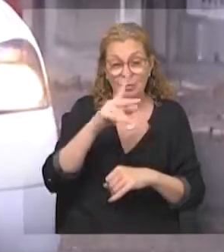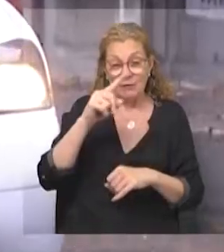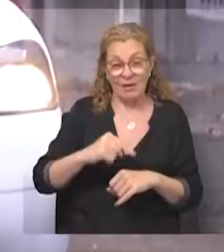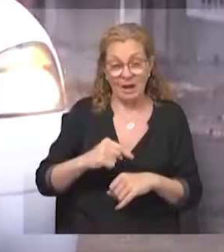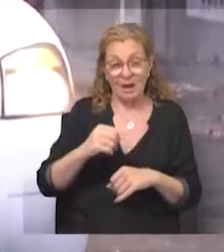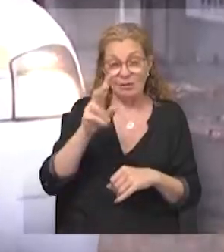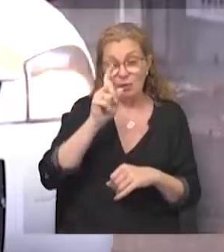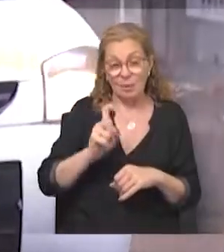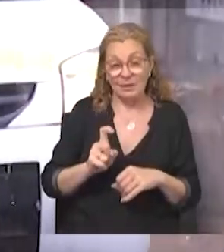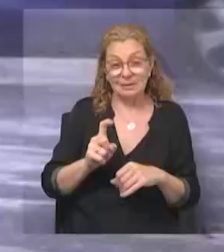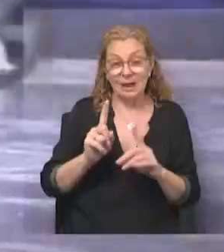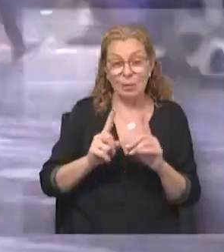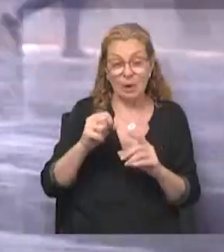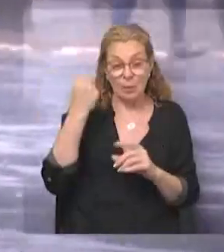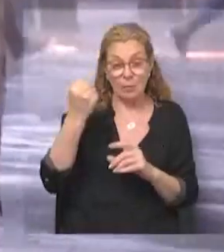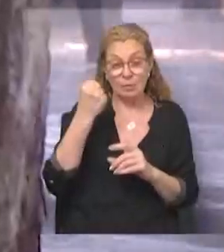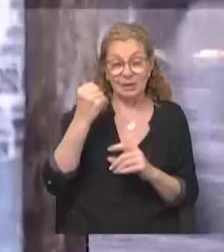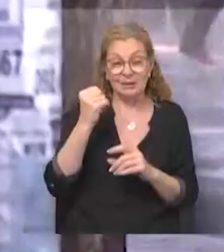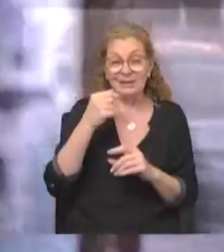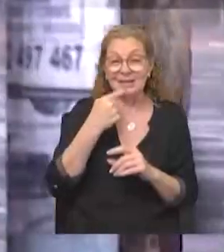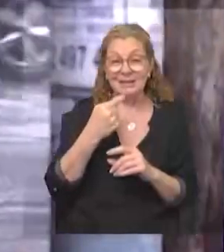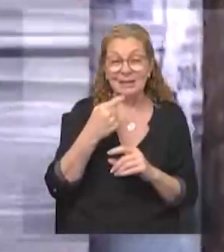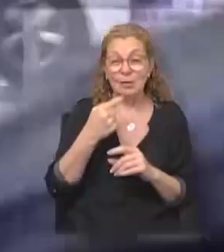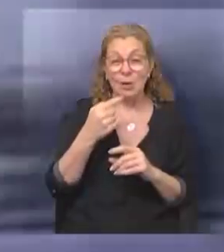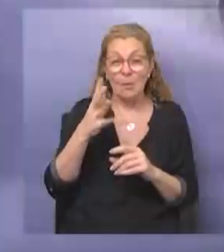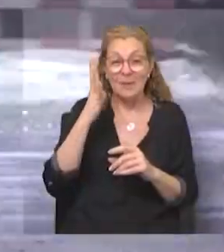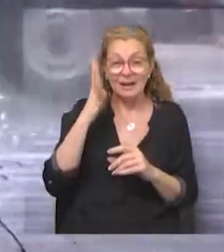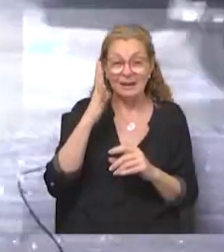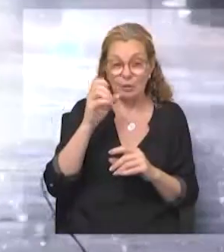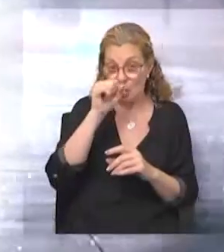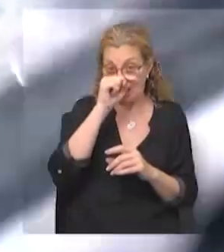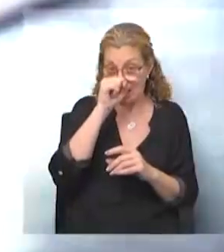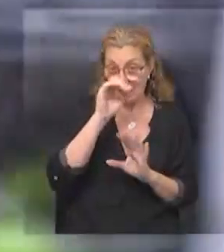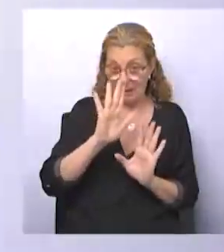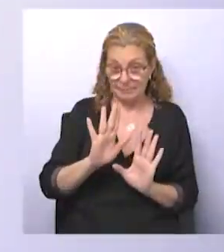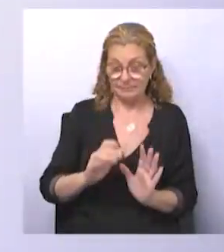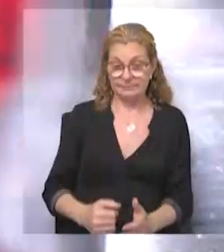tormentas algunas puntualmente severas yumet pronóstica en niveles de peligro de alerta